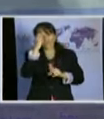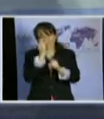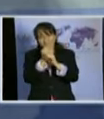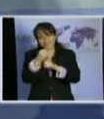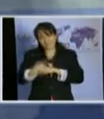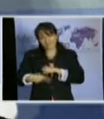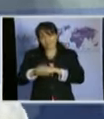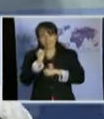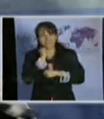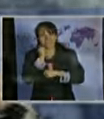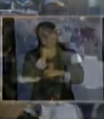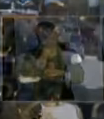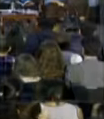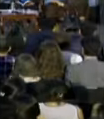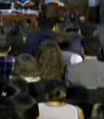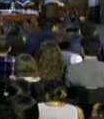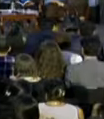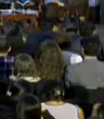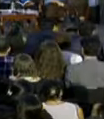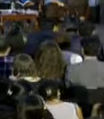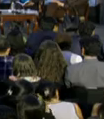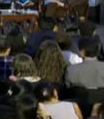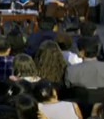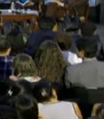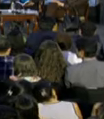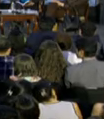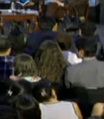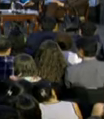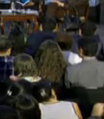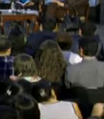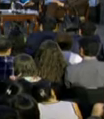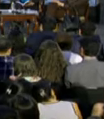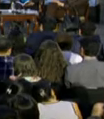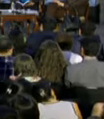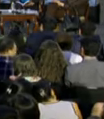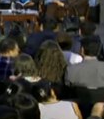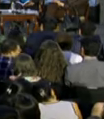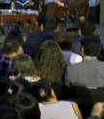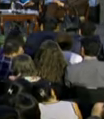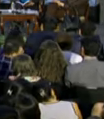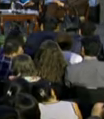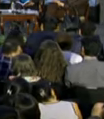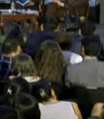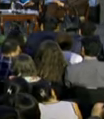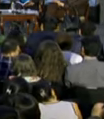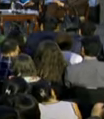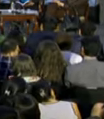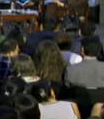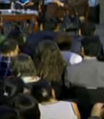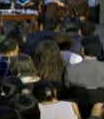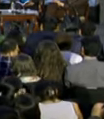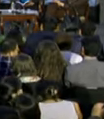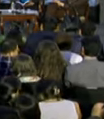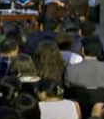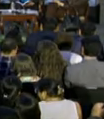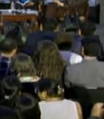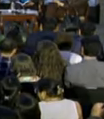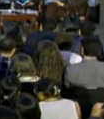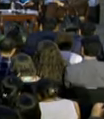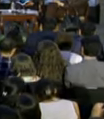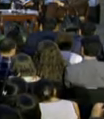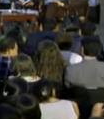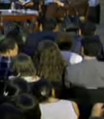excelente panel. Gracias, senadora. Pues esta está dirigida al embajador Miguel Díaz y la plantea Maximiliano Santiago